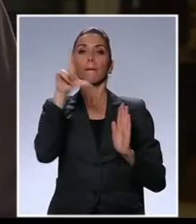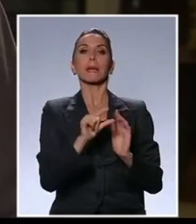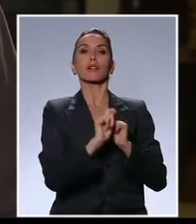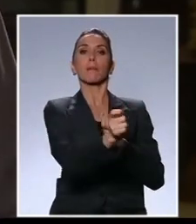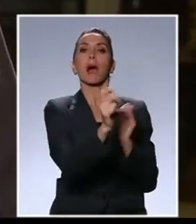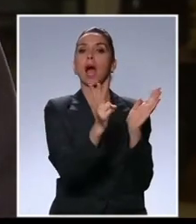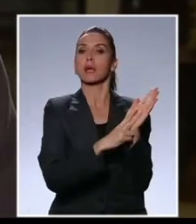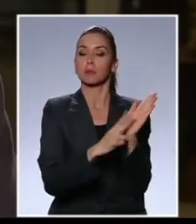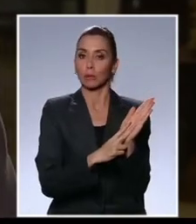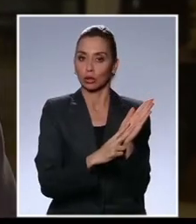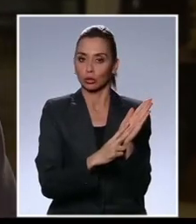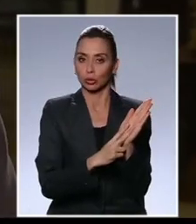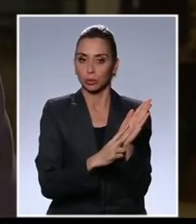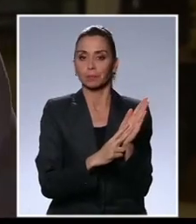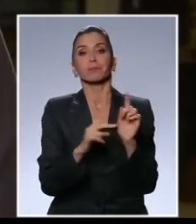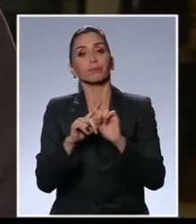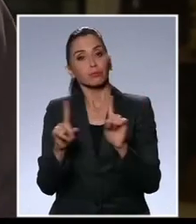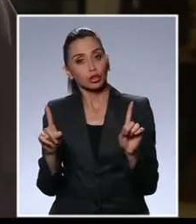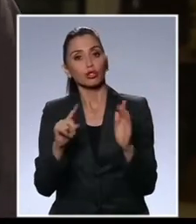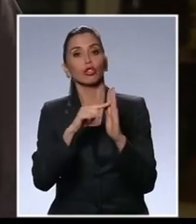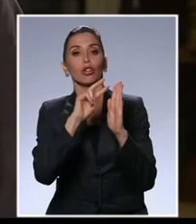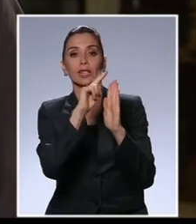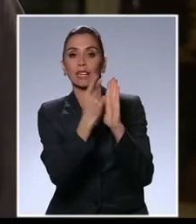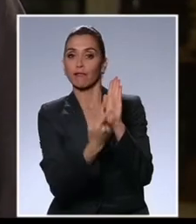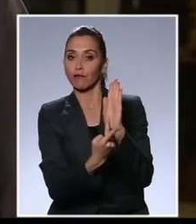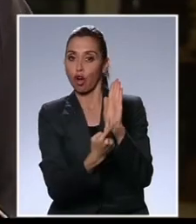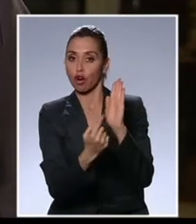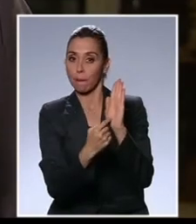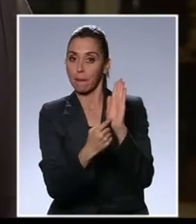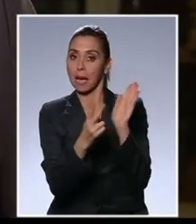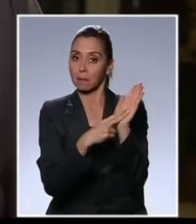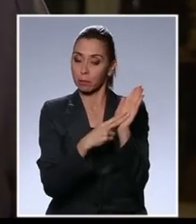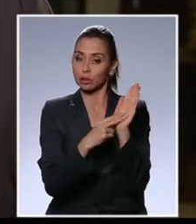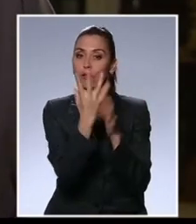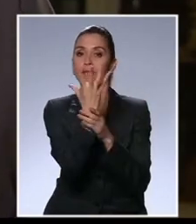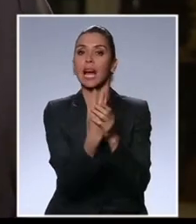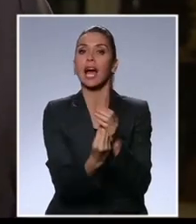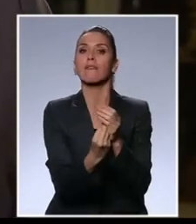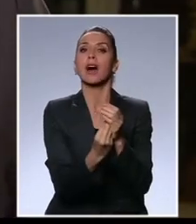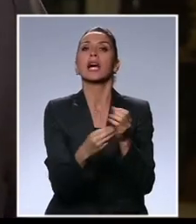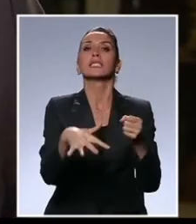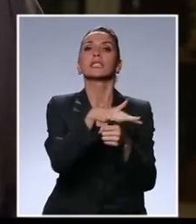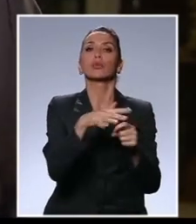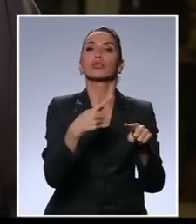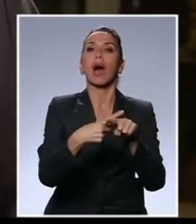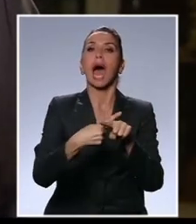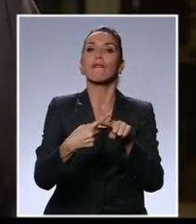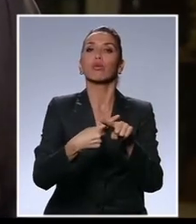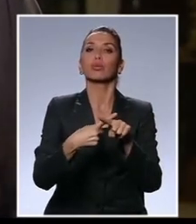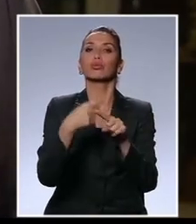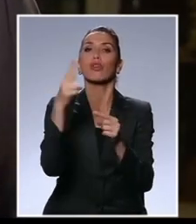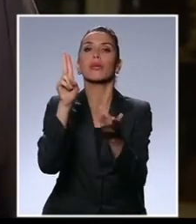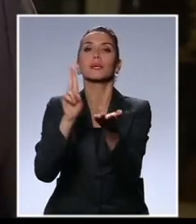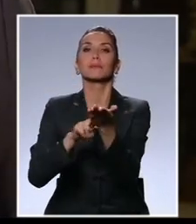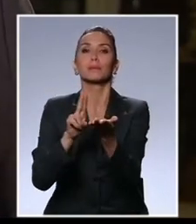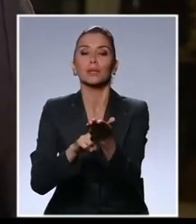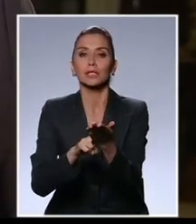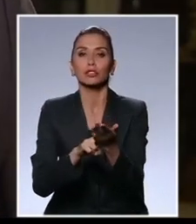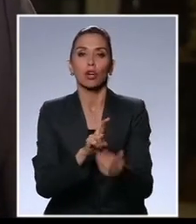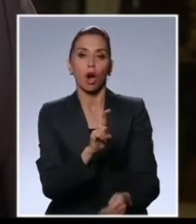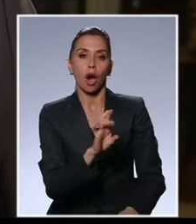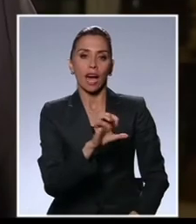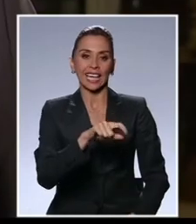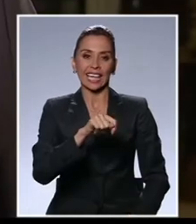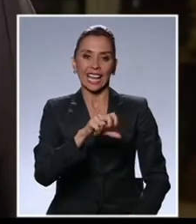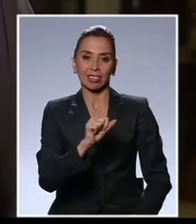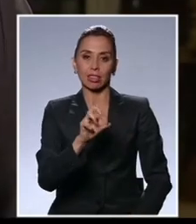impuestos por otro lado la reforma terminará con distintas situaciones de abuso en el sistema tributario los regímenes de renta